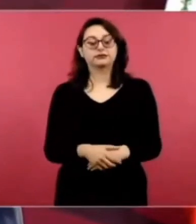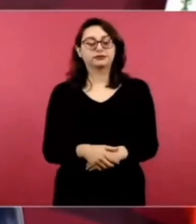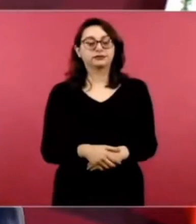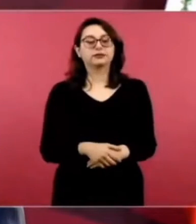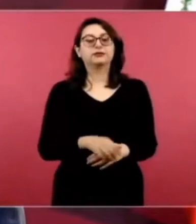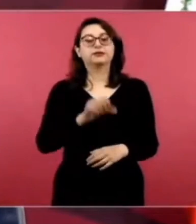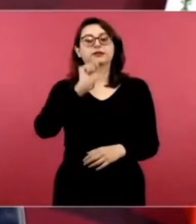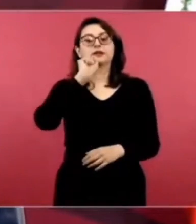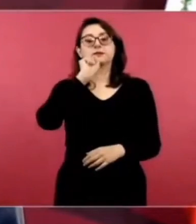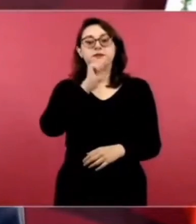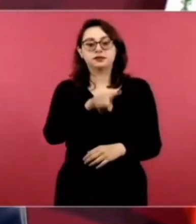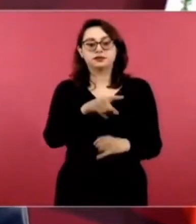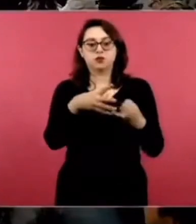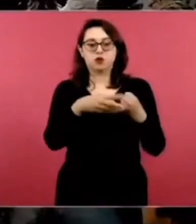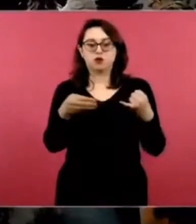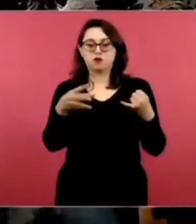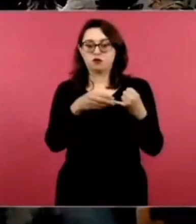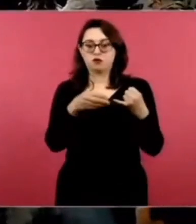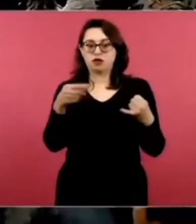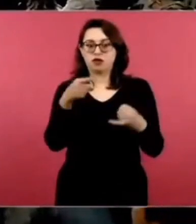gobernador de Florida